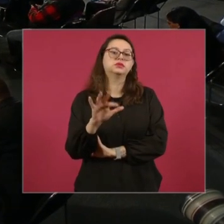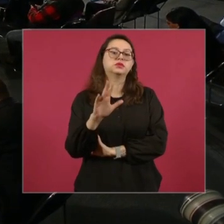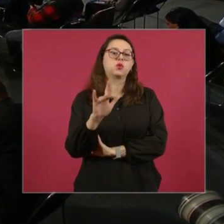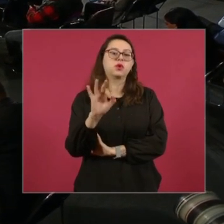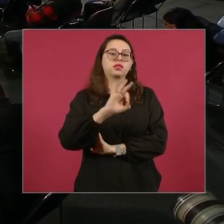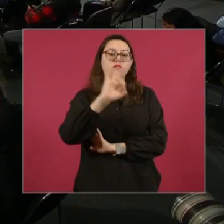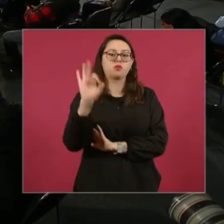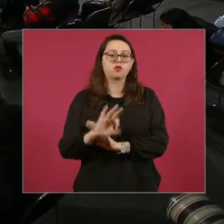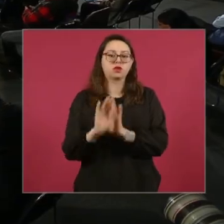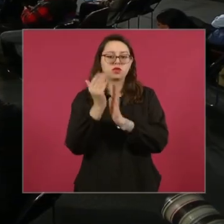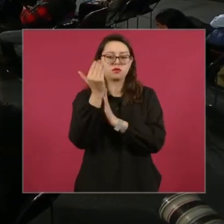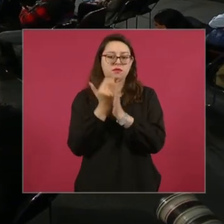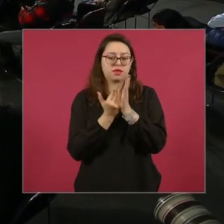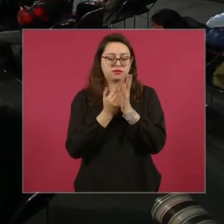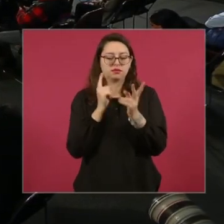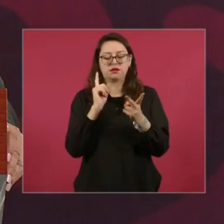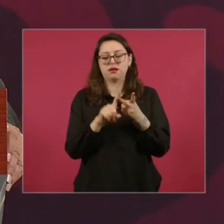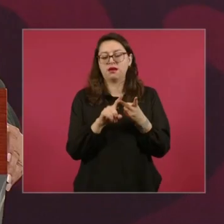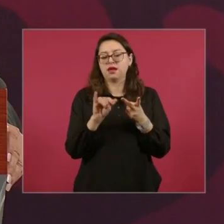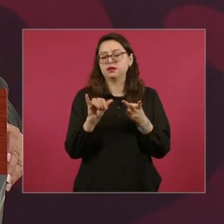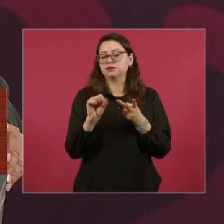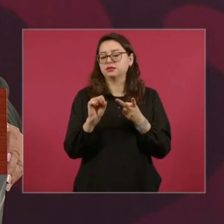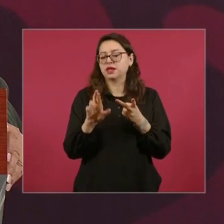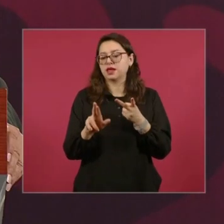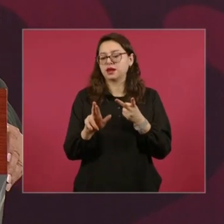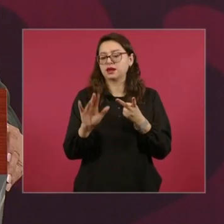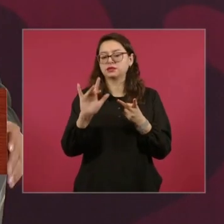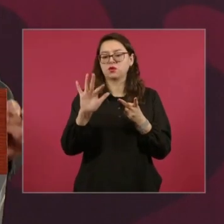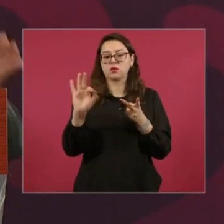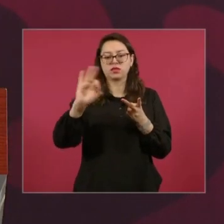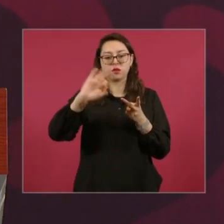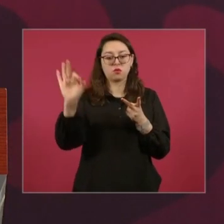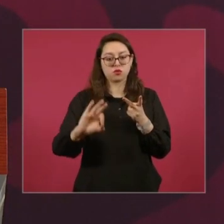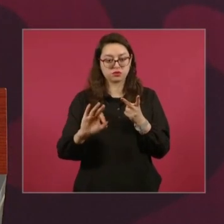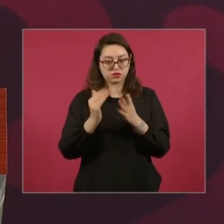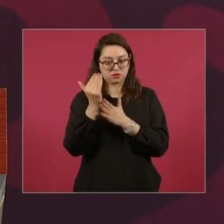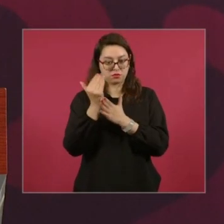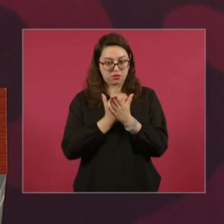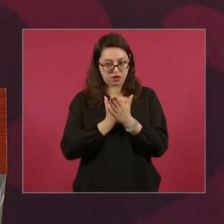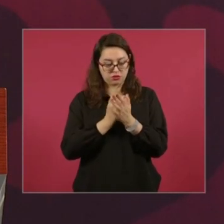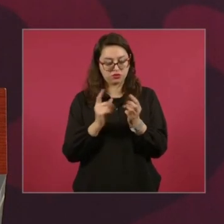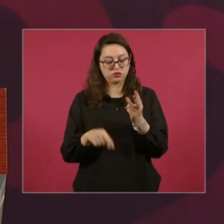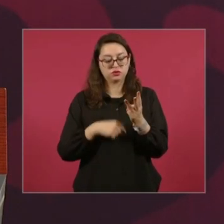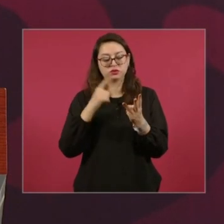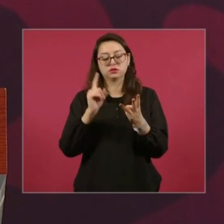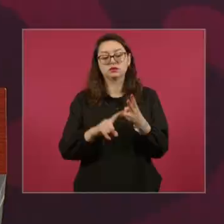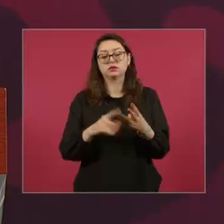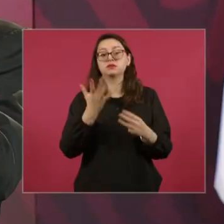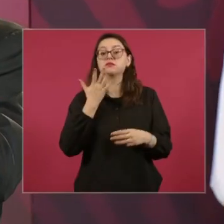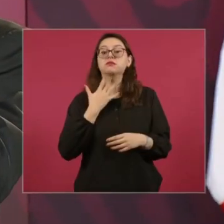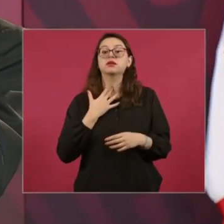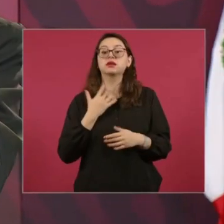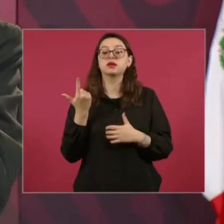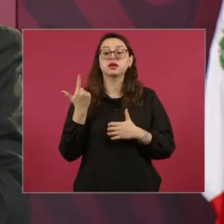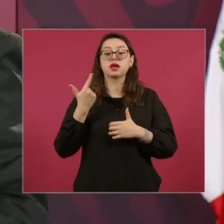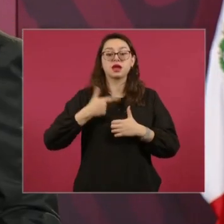y a la mitad el impuesto sobre la renta, que se homologara el precio de los combustibles